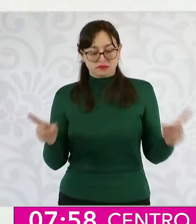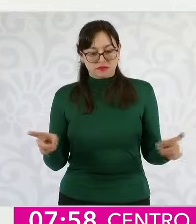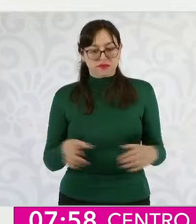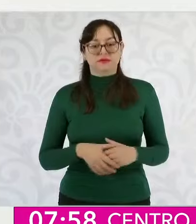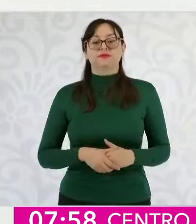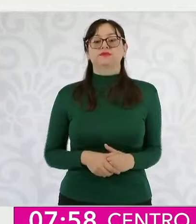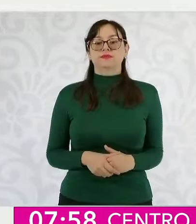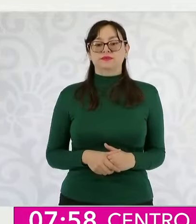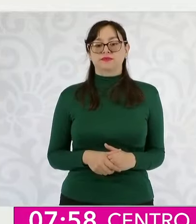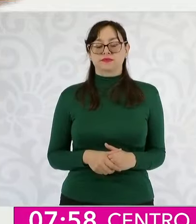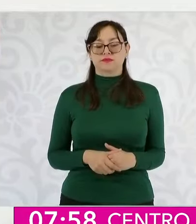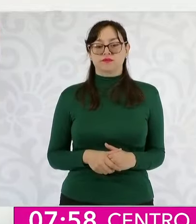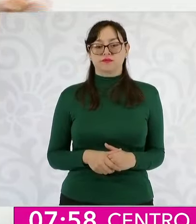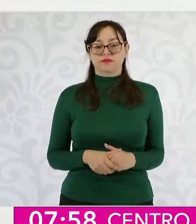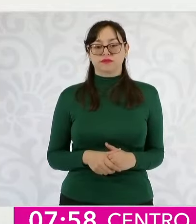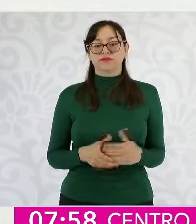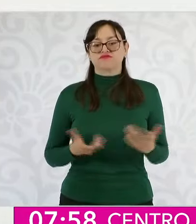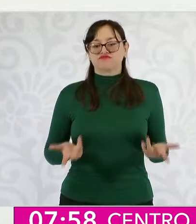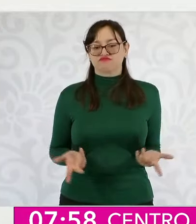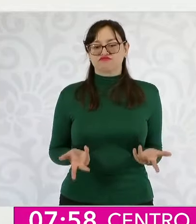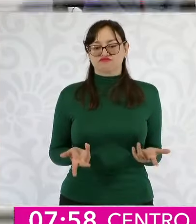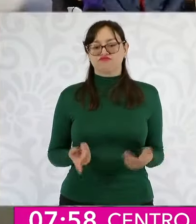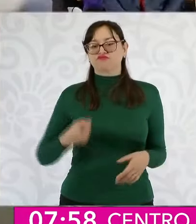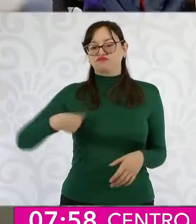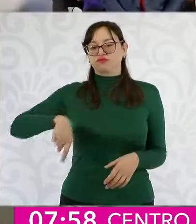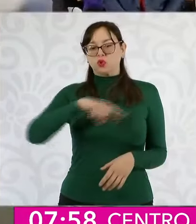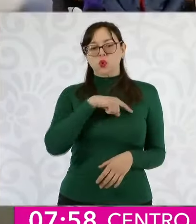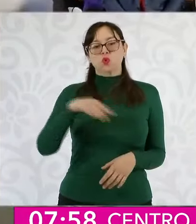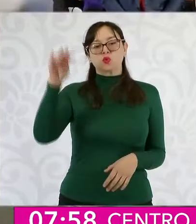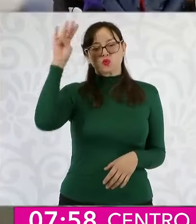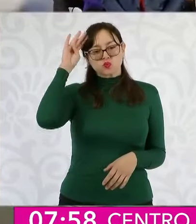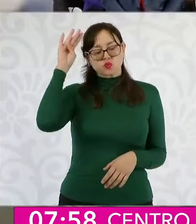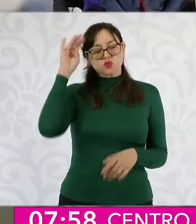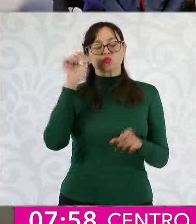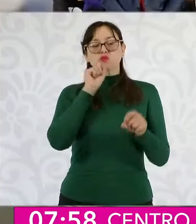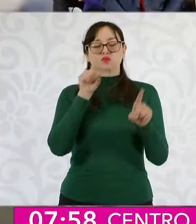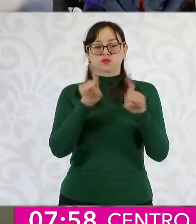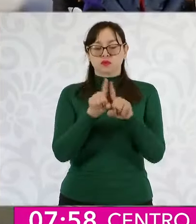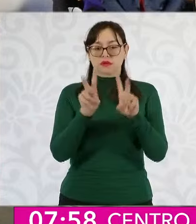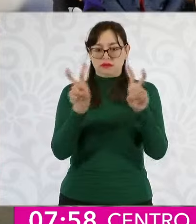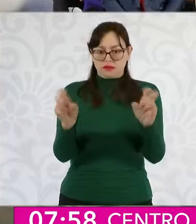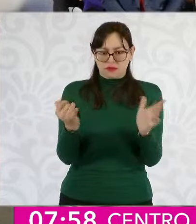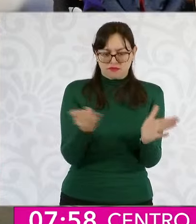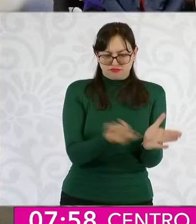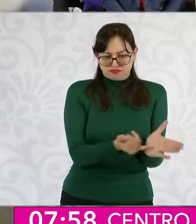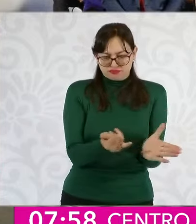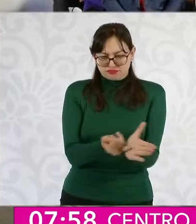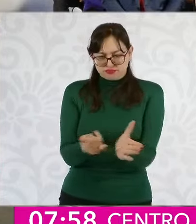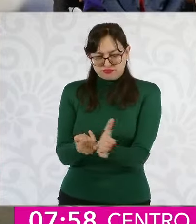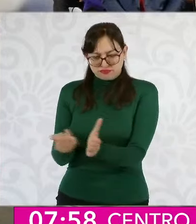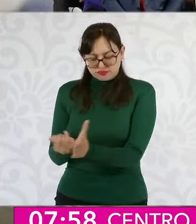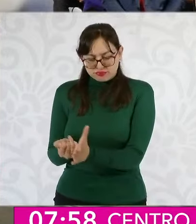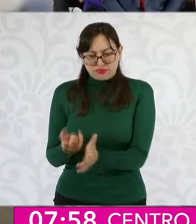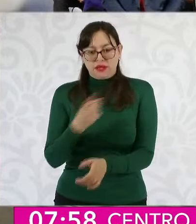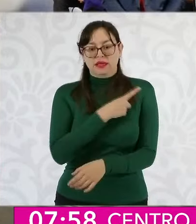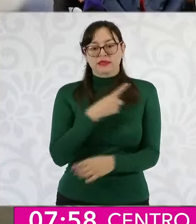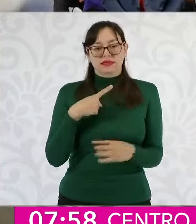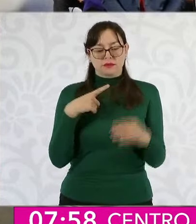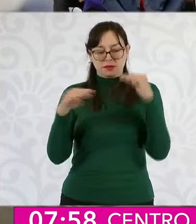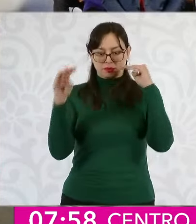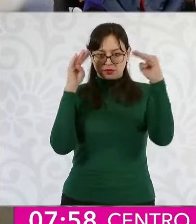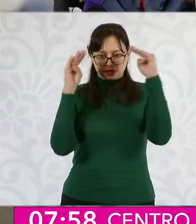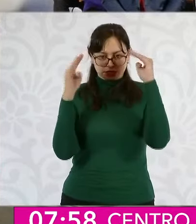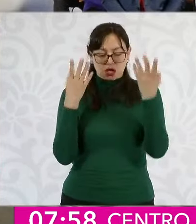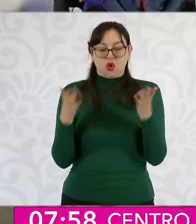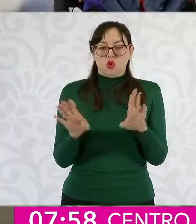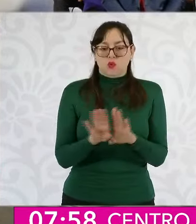proveedores. El análisis y la sugerencia de aranceles por la política comercial debe de ir acompañada de la política